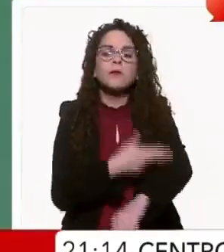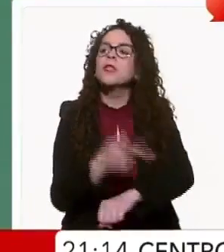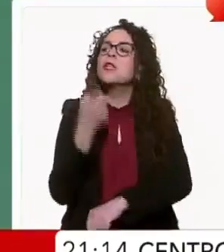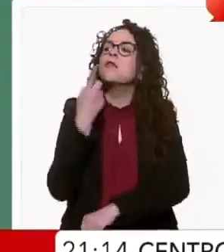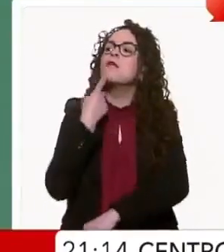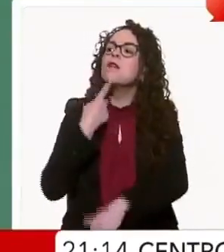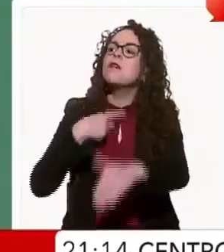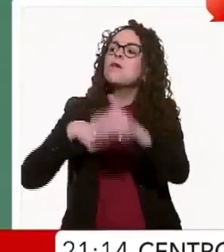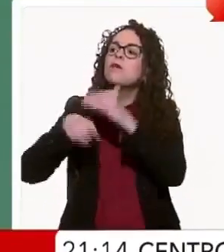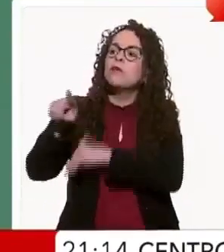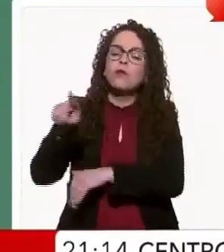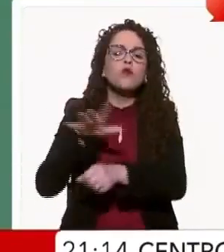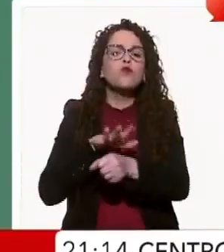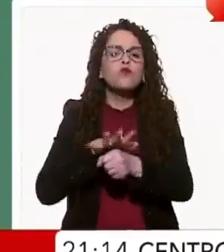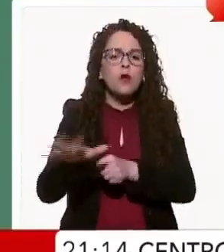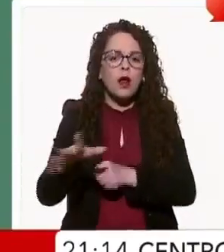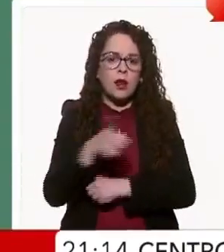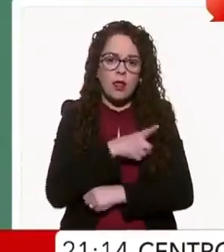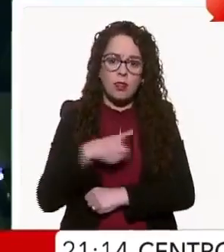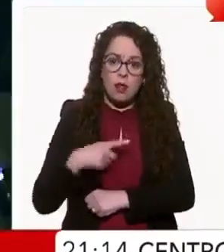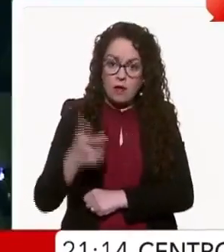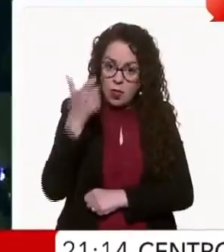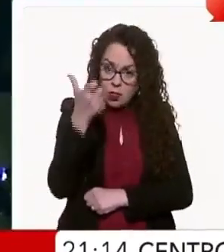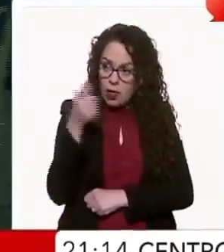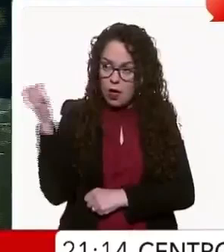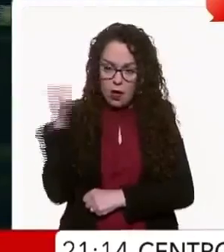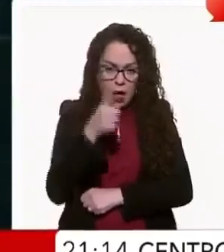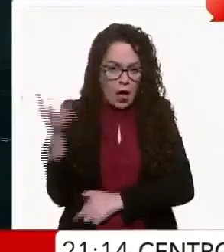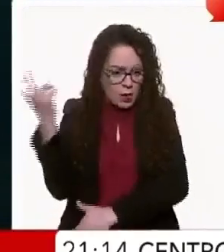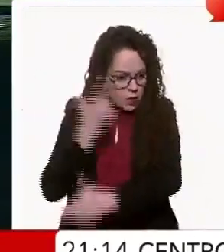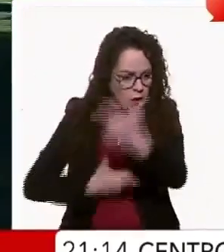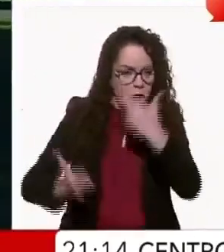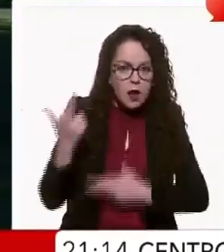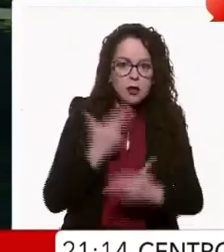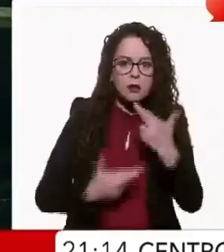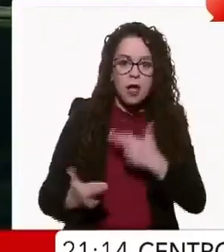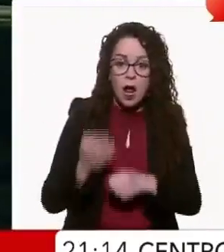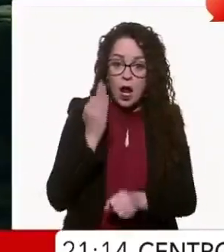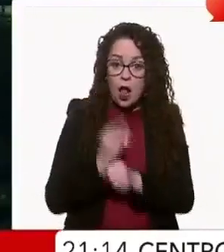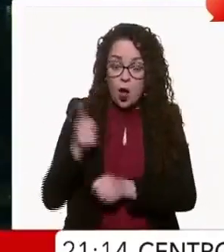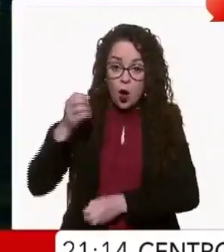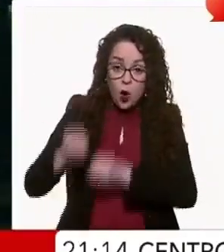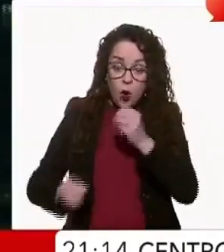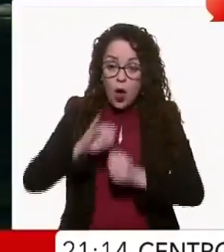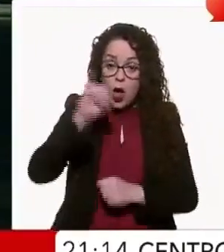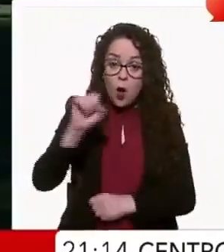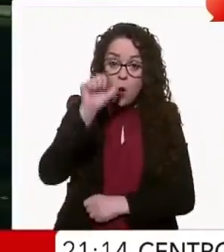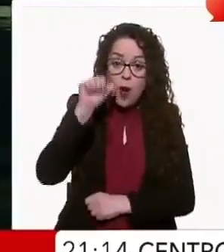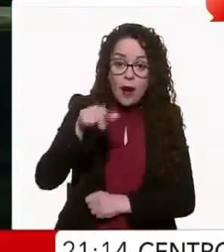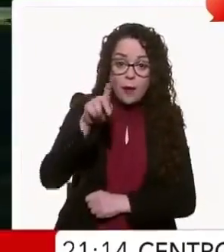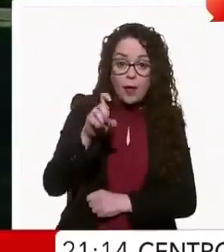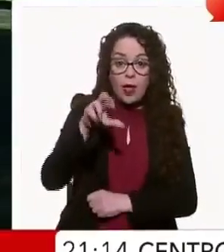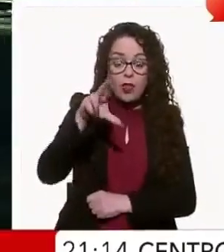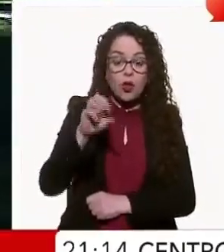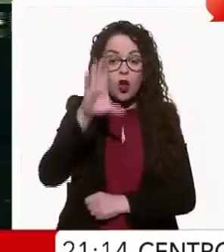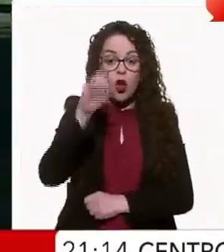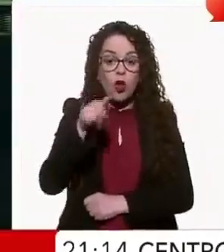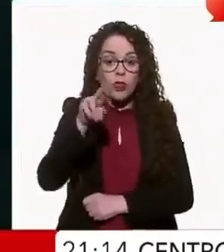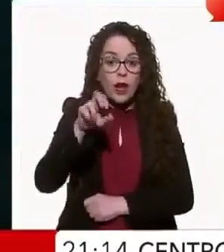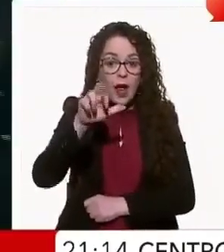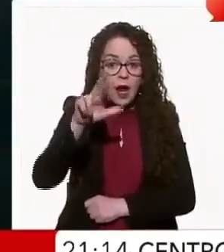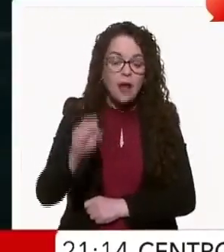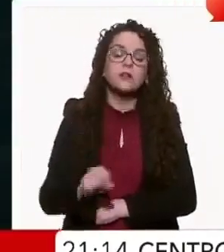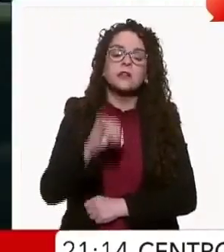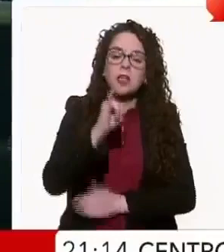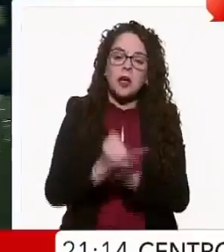que devuelvan dinero. Hoy, el juez Juan Pedro Contreras Navarro le dictó